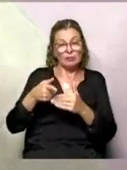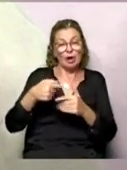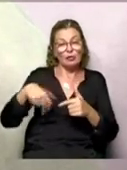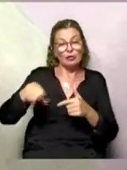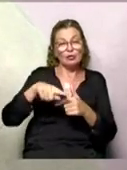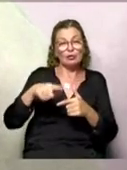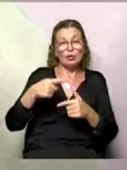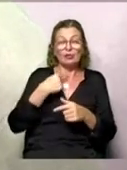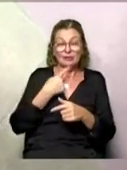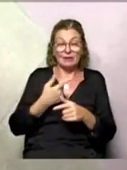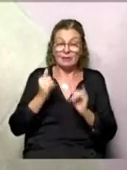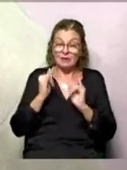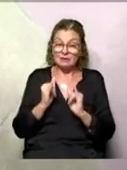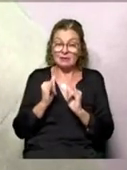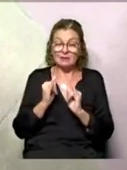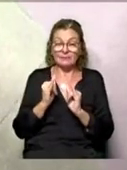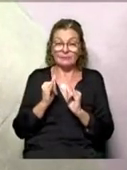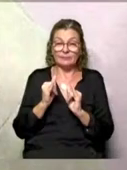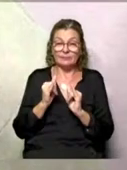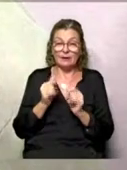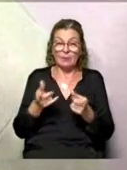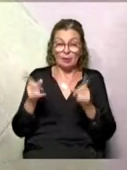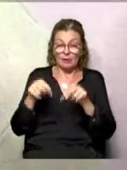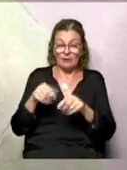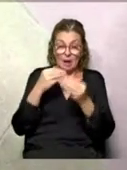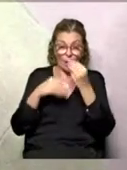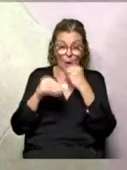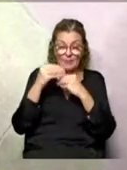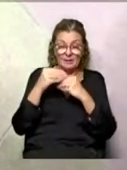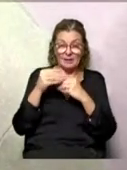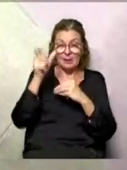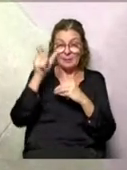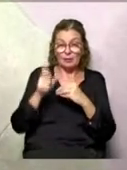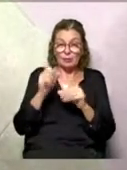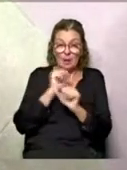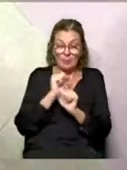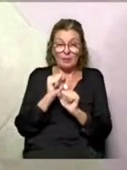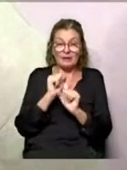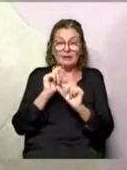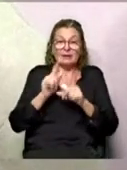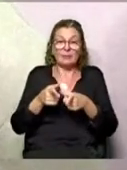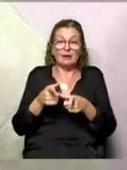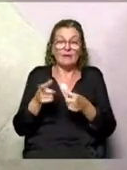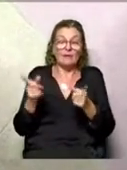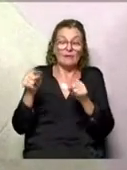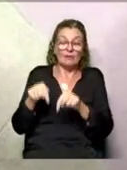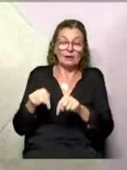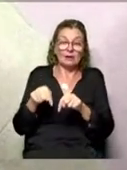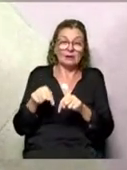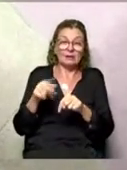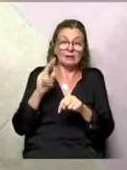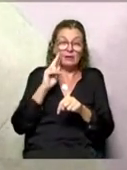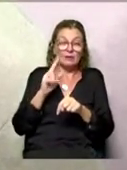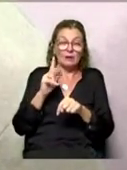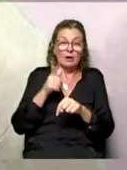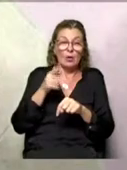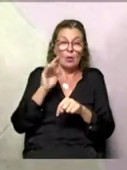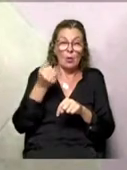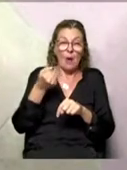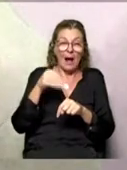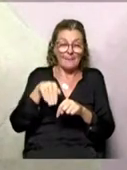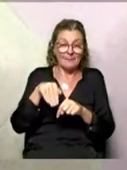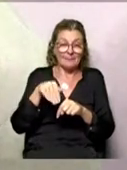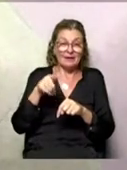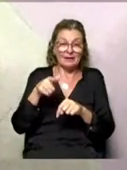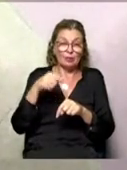eso nos sirve porque vienen determinados insumos que la gente los puede utilizar, y también vienen insumos que tienen que ver con la UAM, y eso también